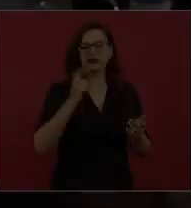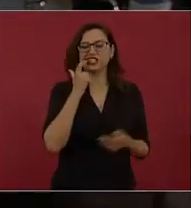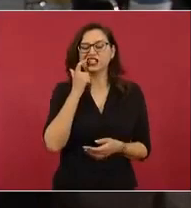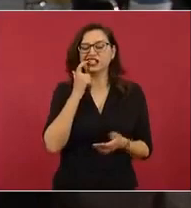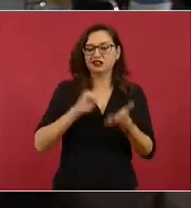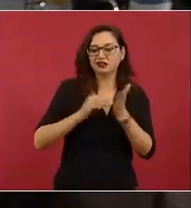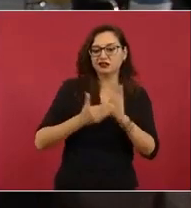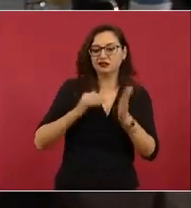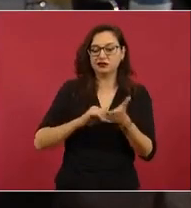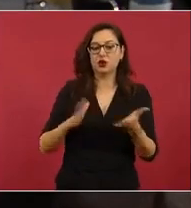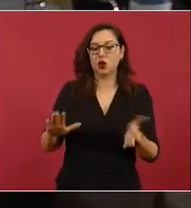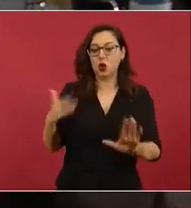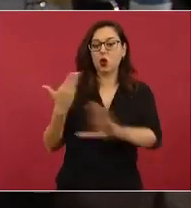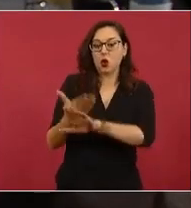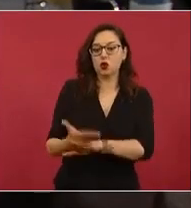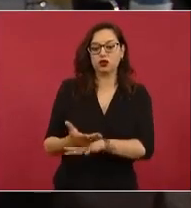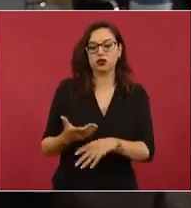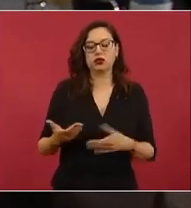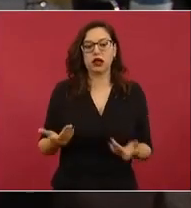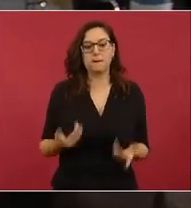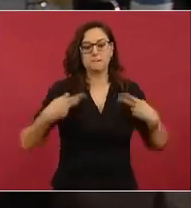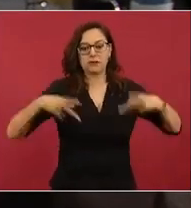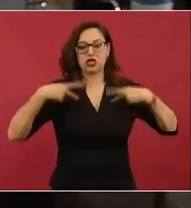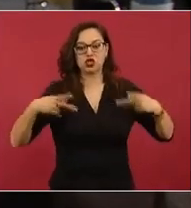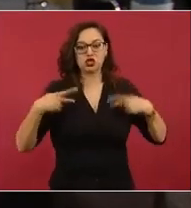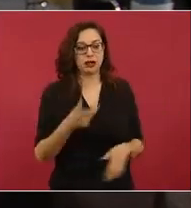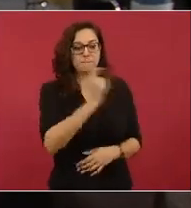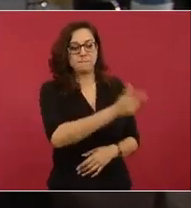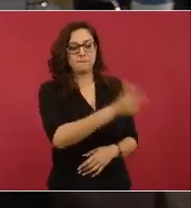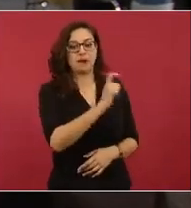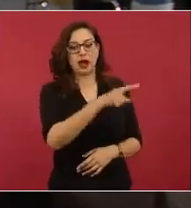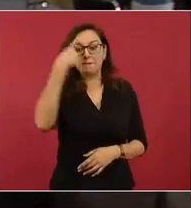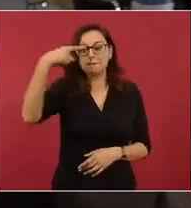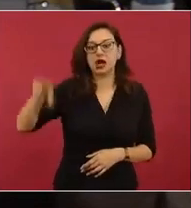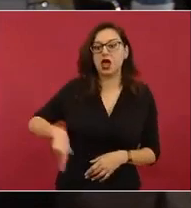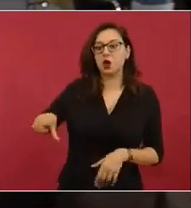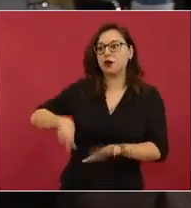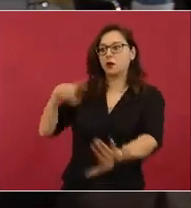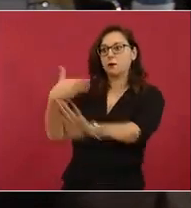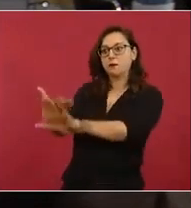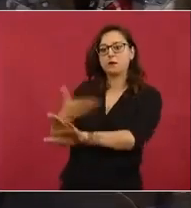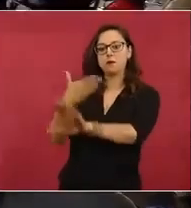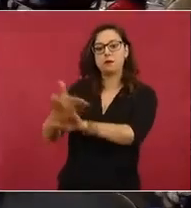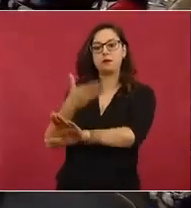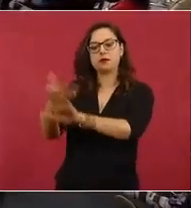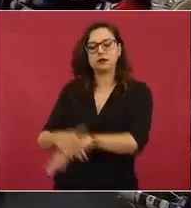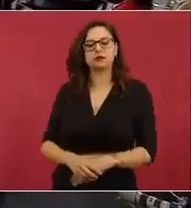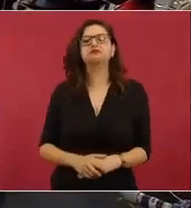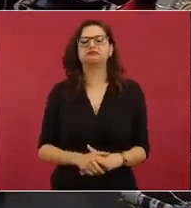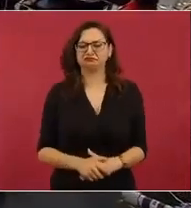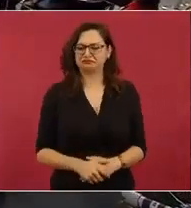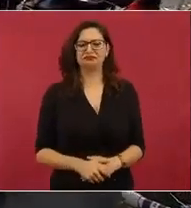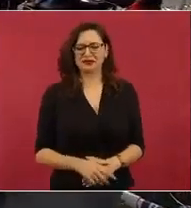el Partido Verde de contratar personas o personajes de redes sociales para hacer este tipo de campañas.